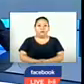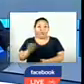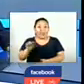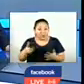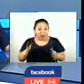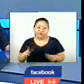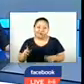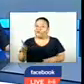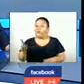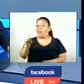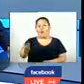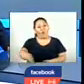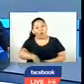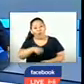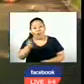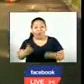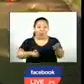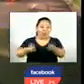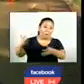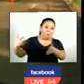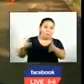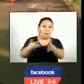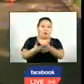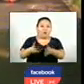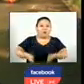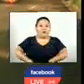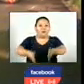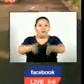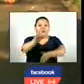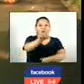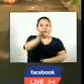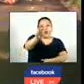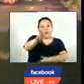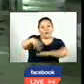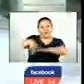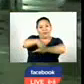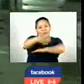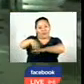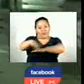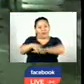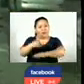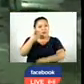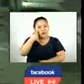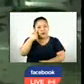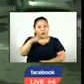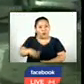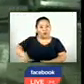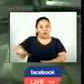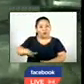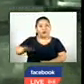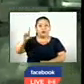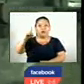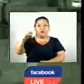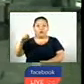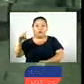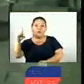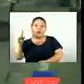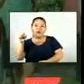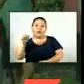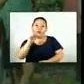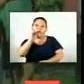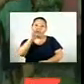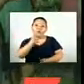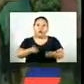eso no es todo. Otro accidente de tránsito se registró en la 12 Avenida Norte y la 15 Calle Poniente esto en Santa Tecla. Según la información la